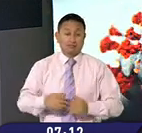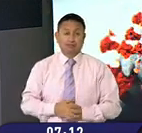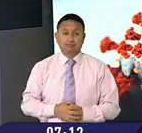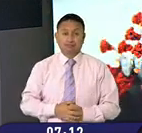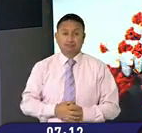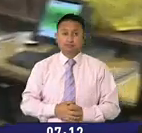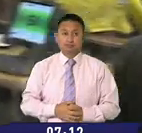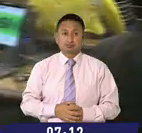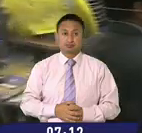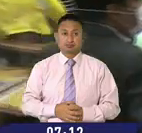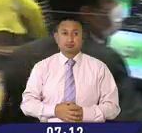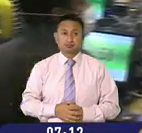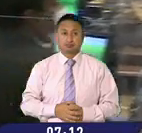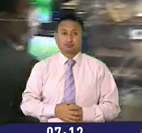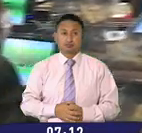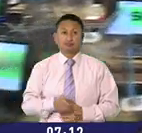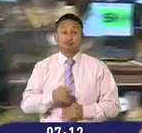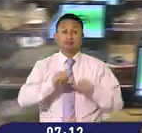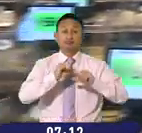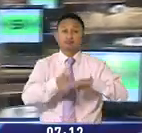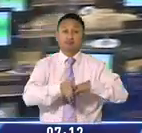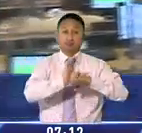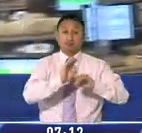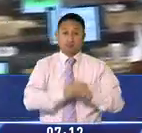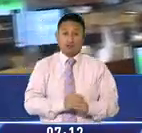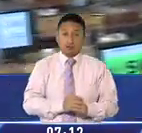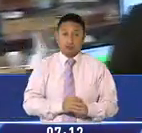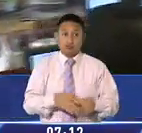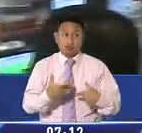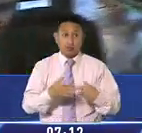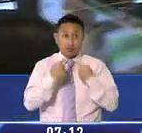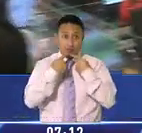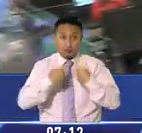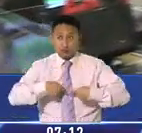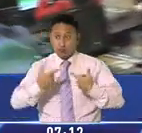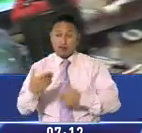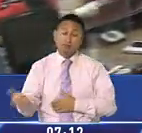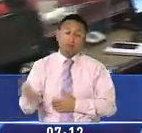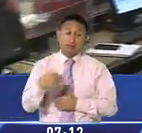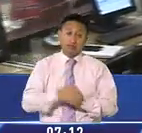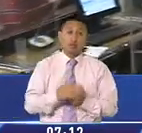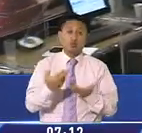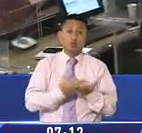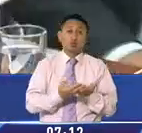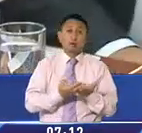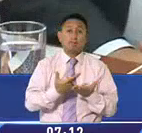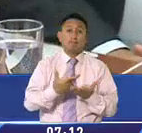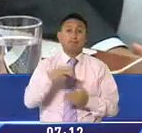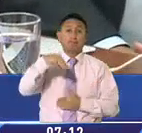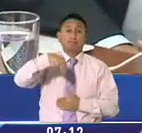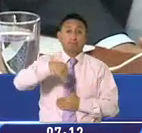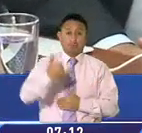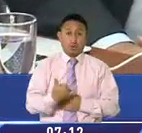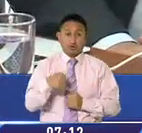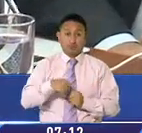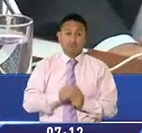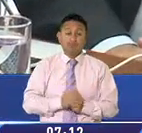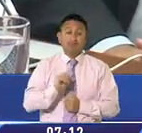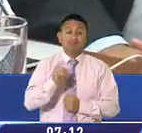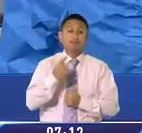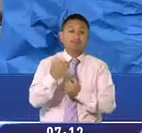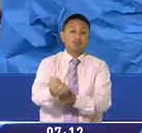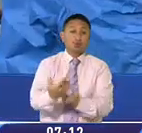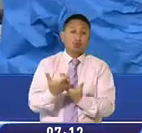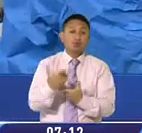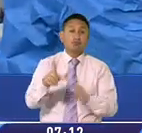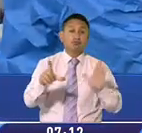La Asamblea Nacional ha sido convocada a sesionar este martes para tratar el informe de primer debate sobre la Ley de Gestión de